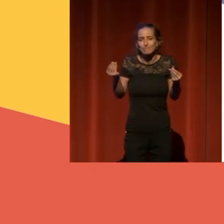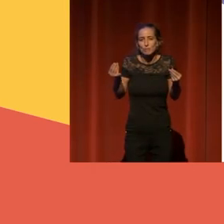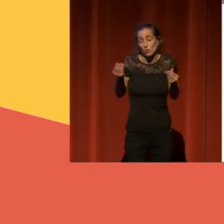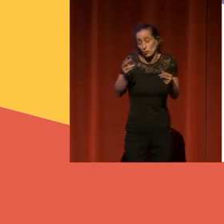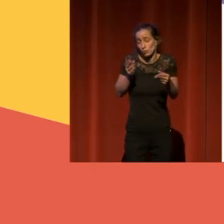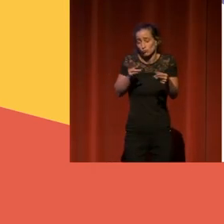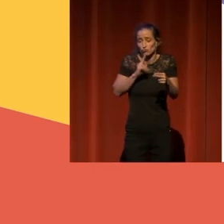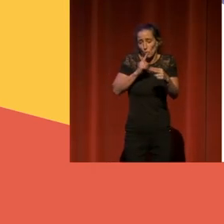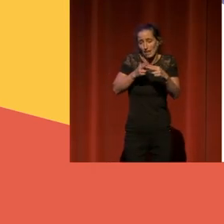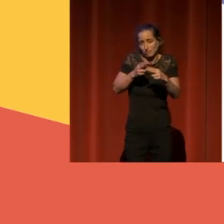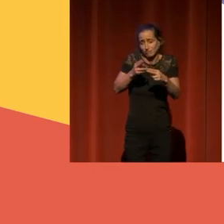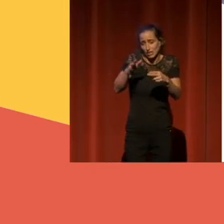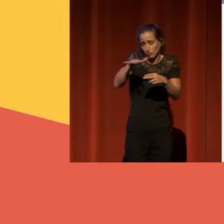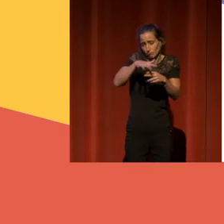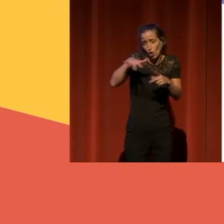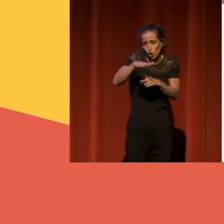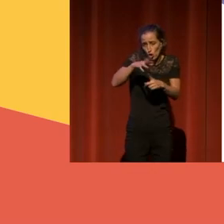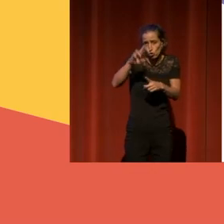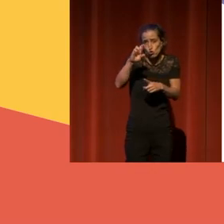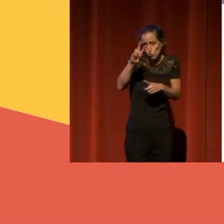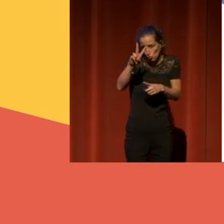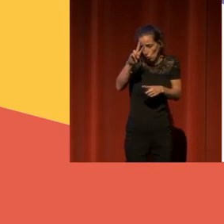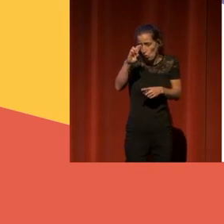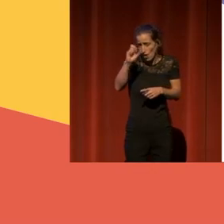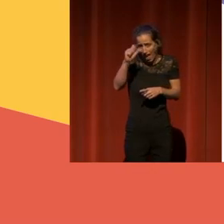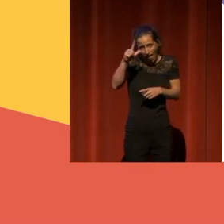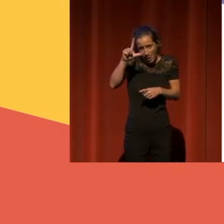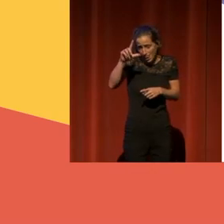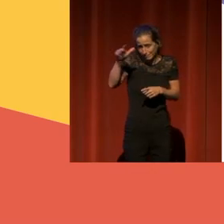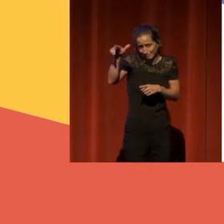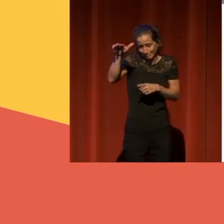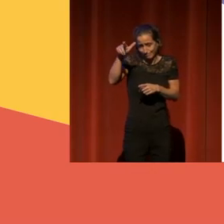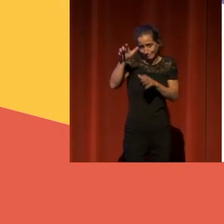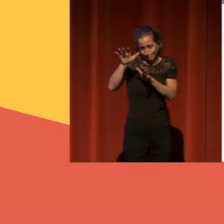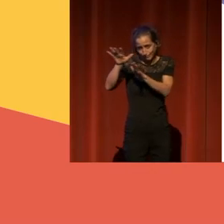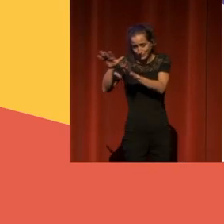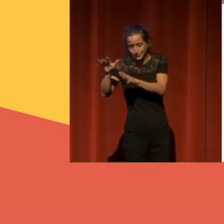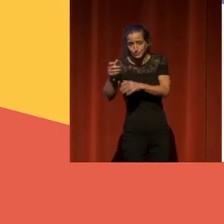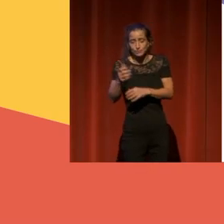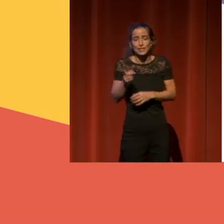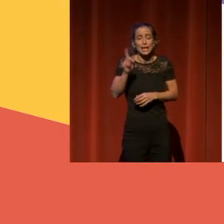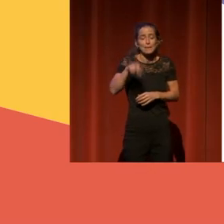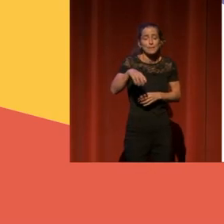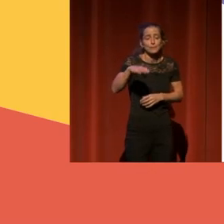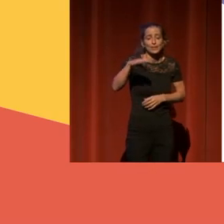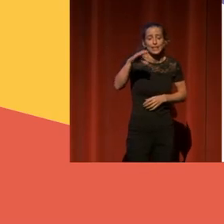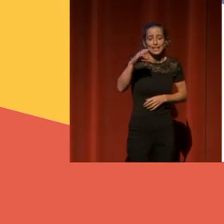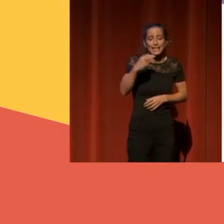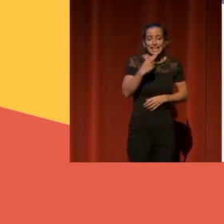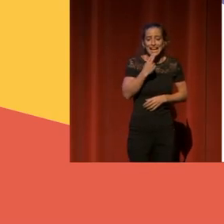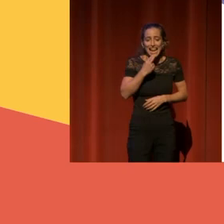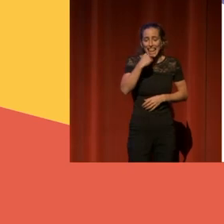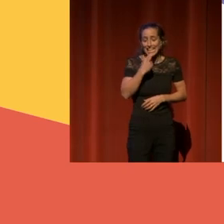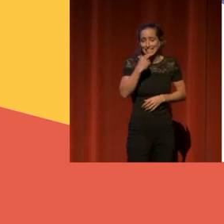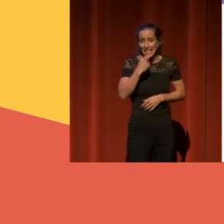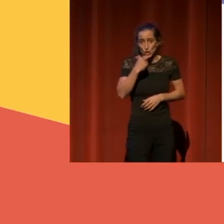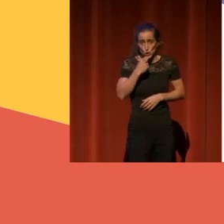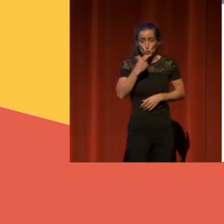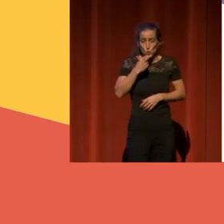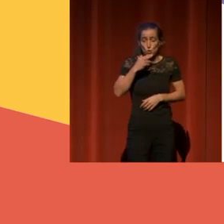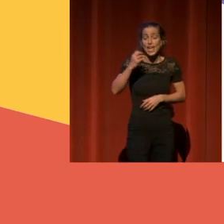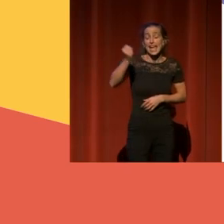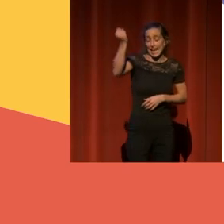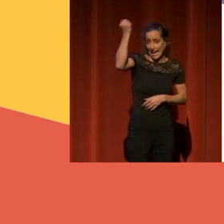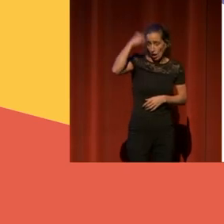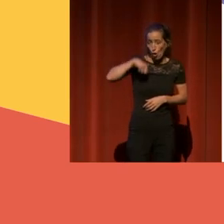de entornos rurales, porque todas las ciudades, incluido Calatayud, que es la cuarta ciudad más grande de Aragón,